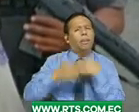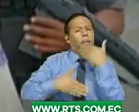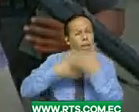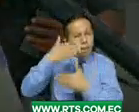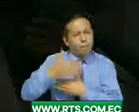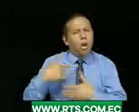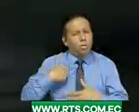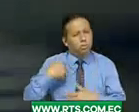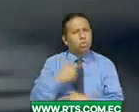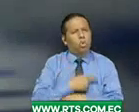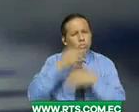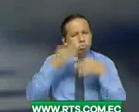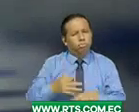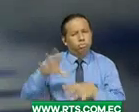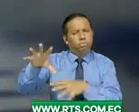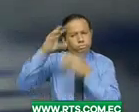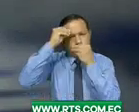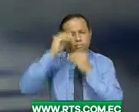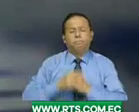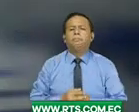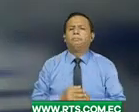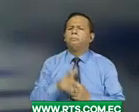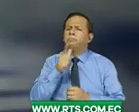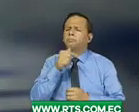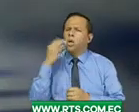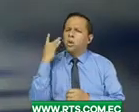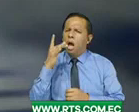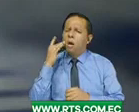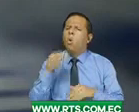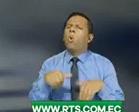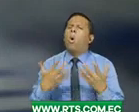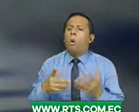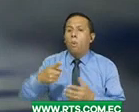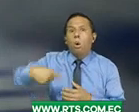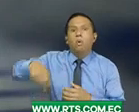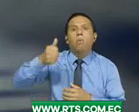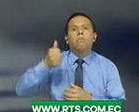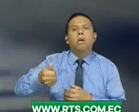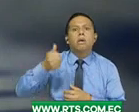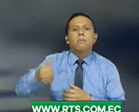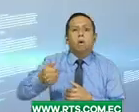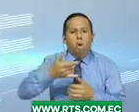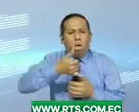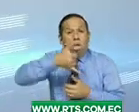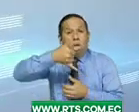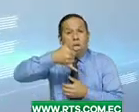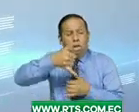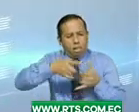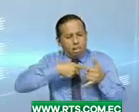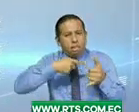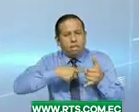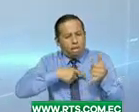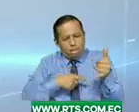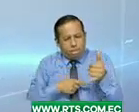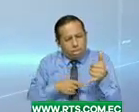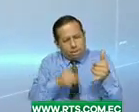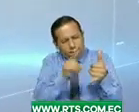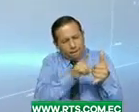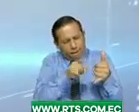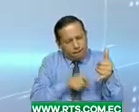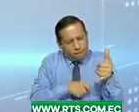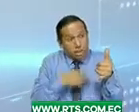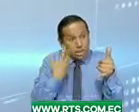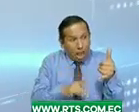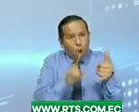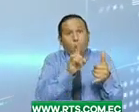resultados importantes. Lo sorprendente y cruel del hecho que los sicarios se encargaron de grabar el acto criminal y luego subieron el video a redes